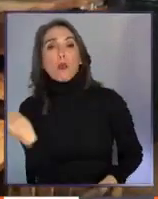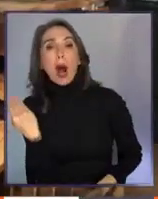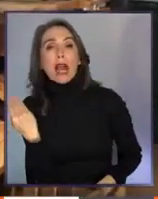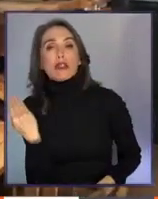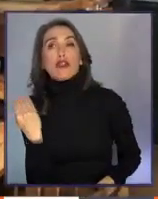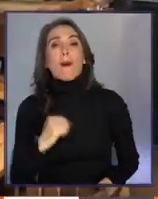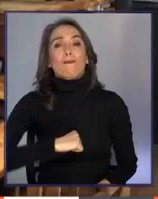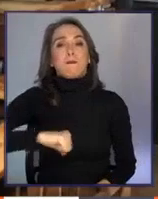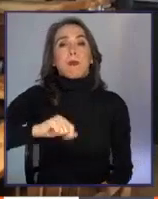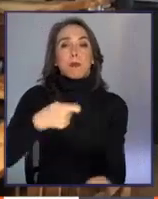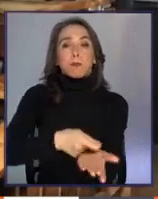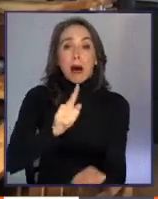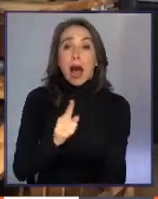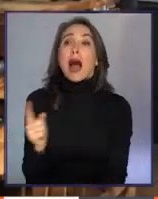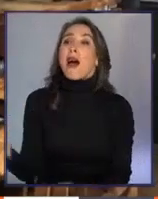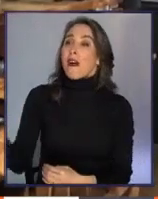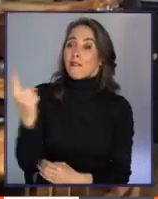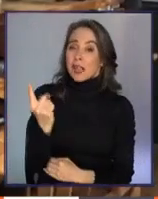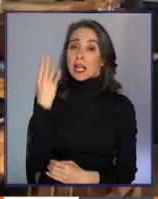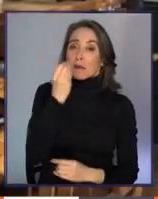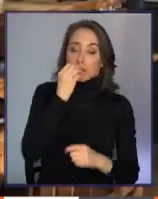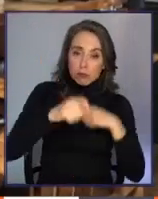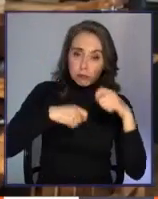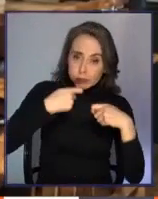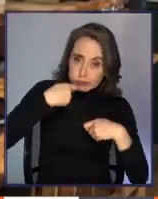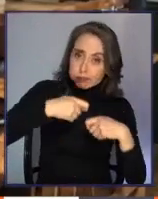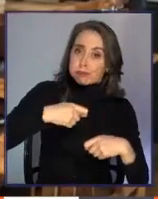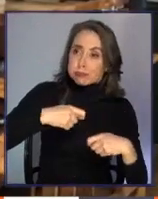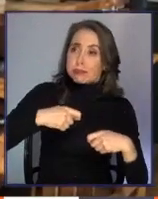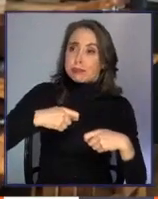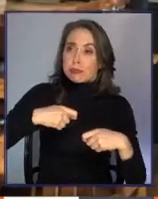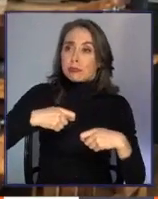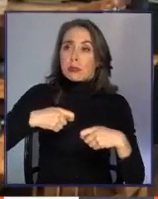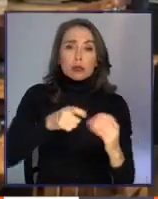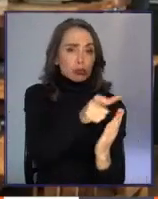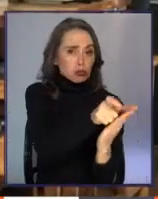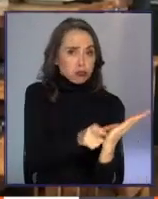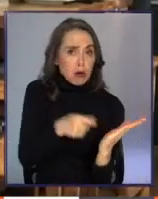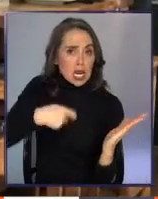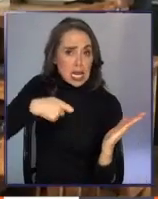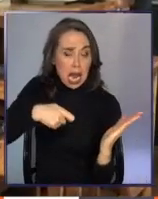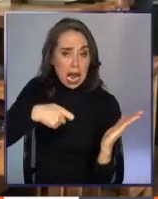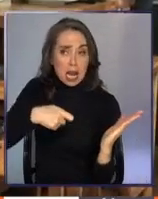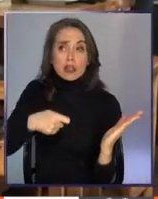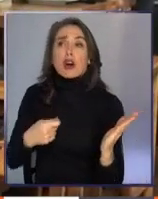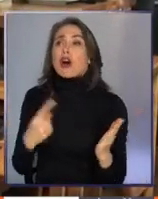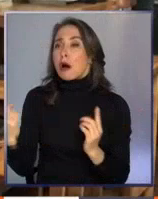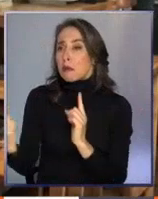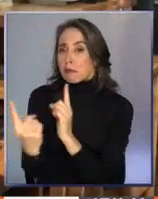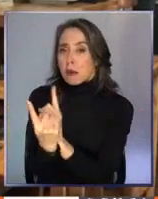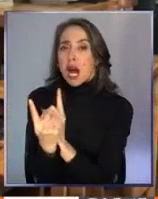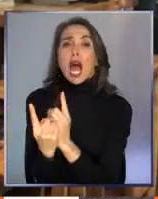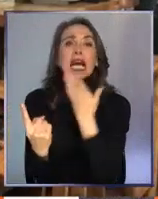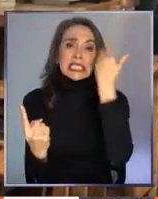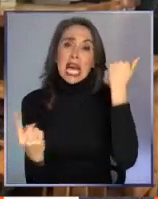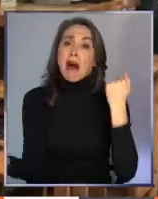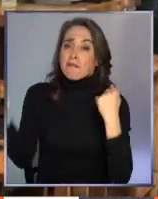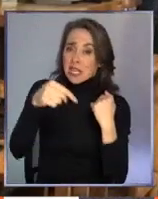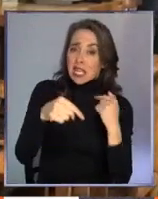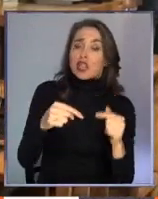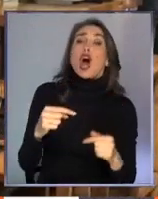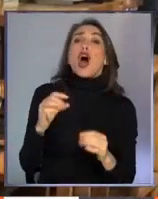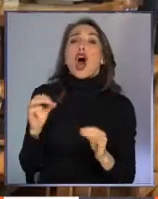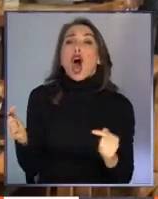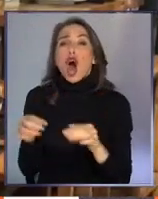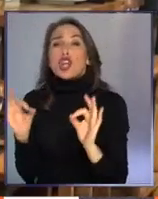cliente normal, ya había consumido antes una cantidad importante en la cuenta, entonces lo atendió como un cliente normal. Y ese día tiene